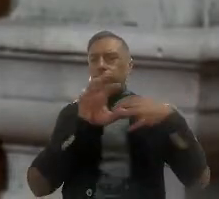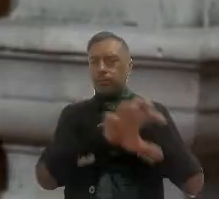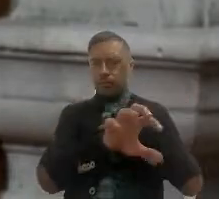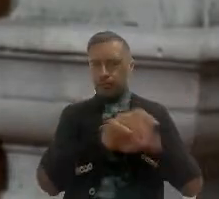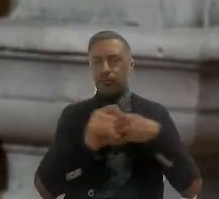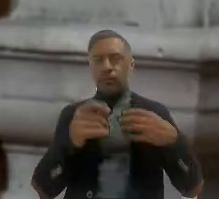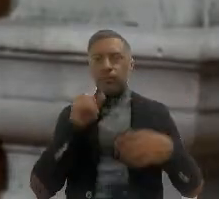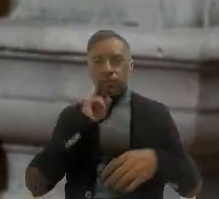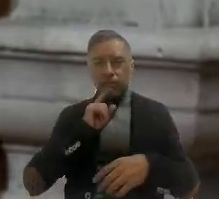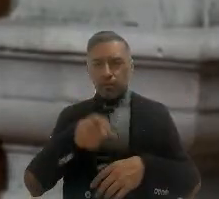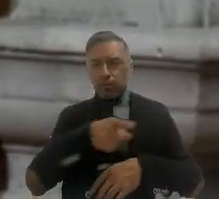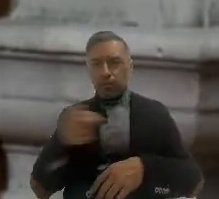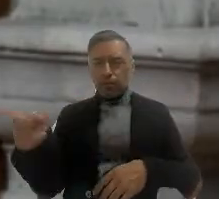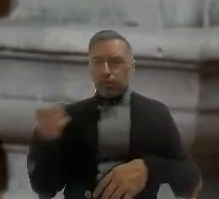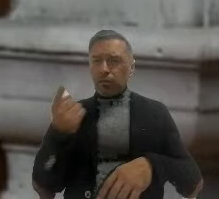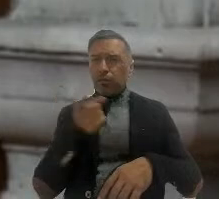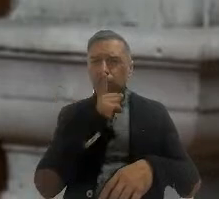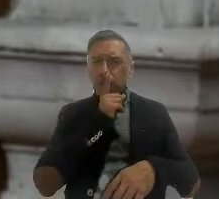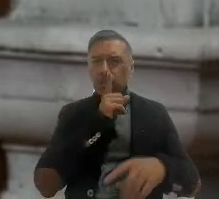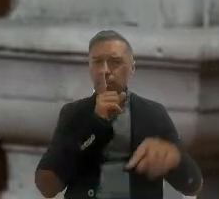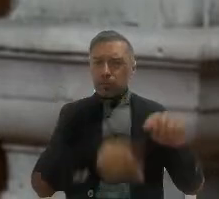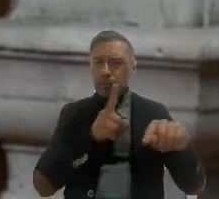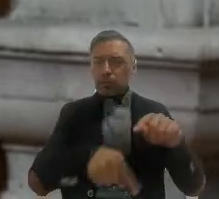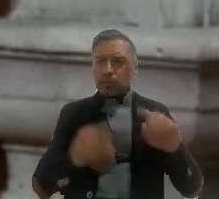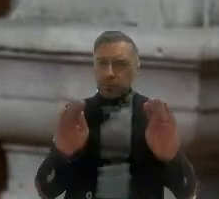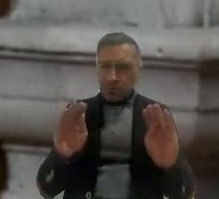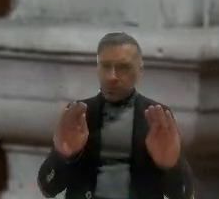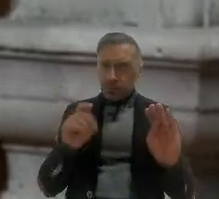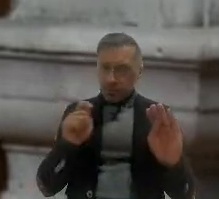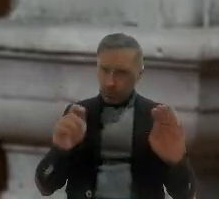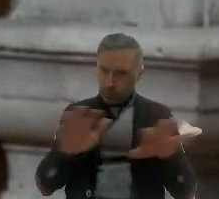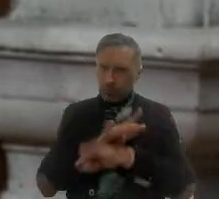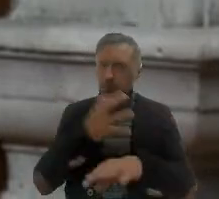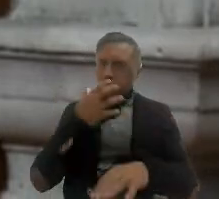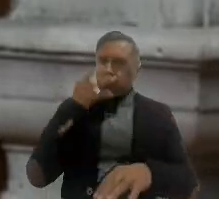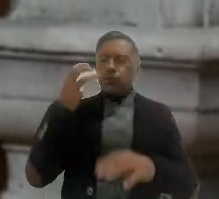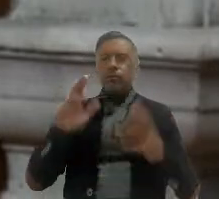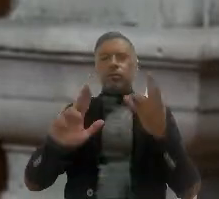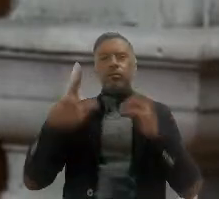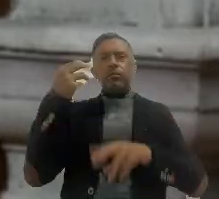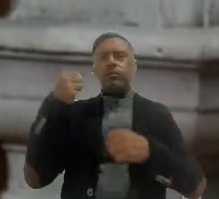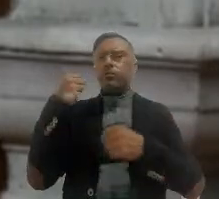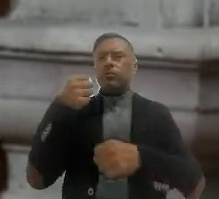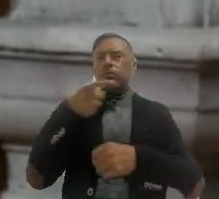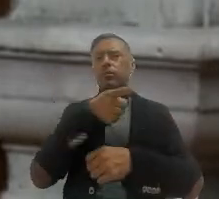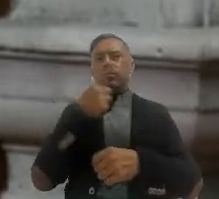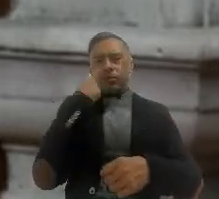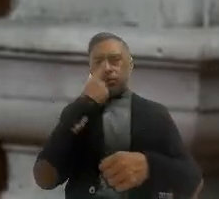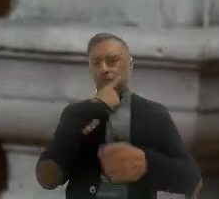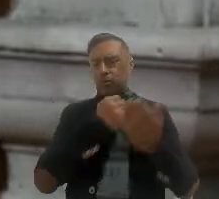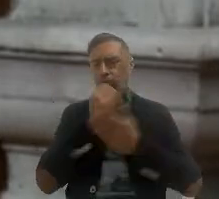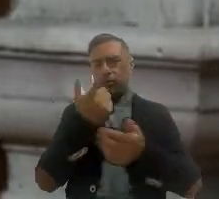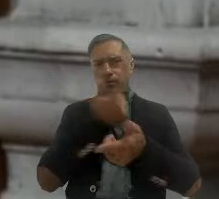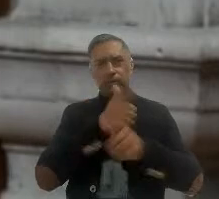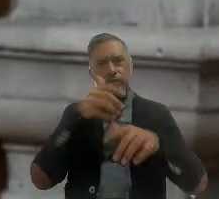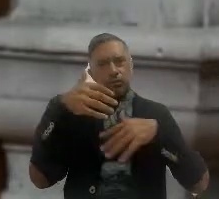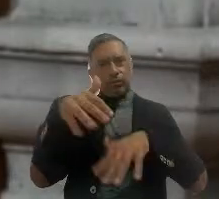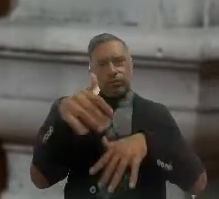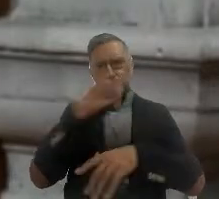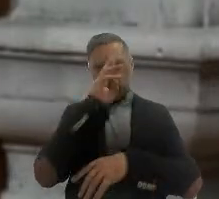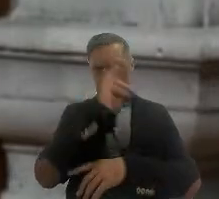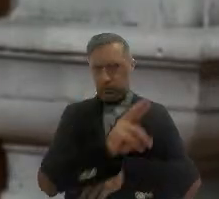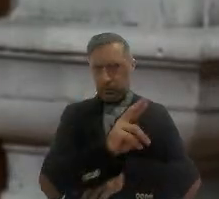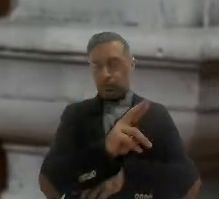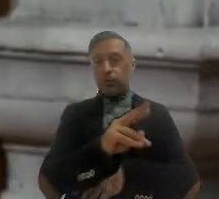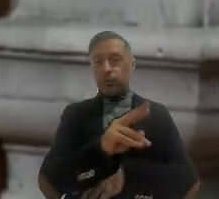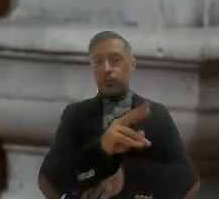sido silenciadas. Seamos respetuosos con los movimientos y la libertad de expresión. Recordemos que el feminismo es